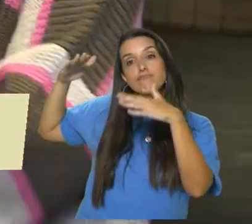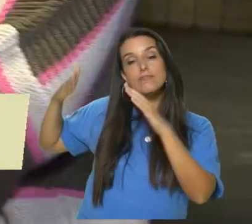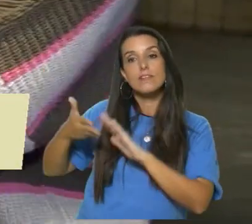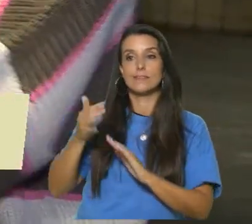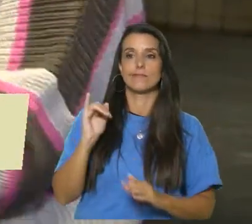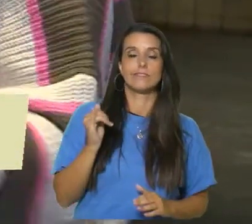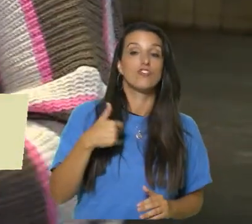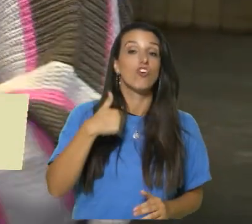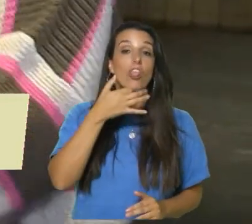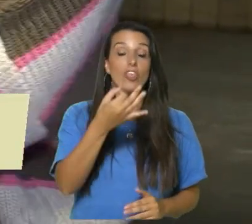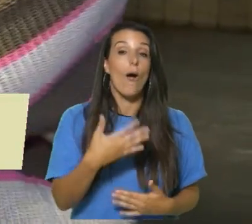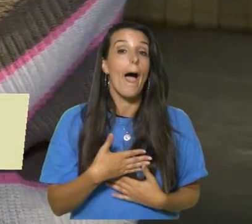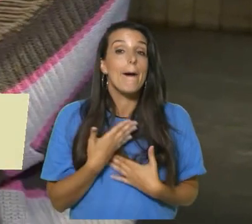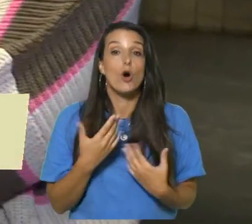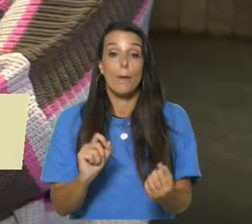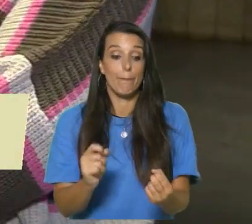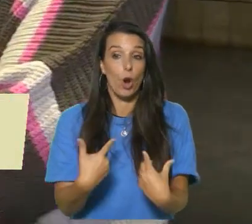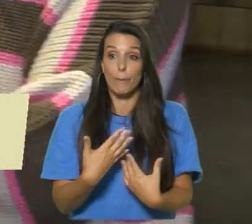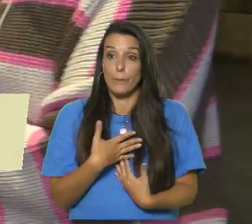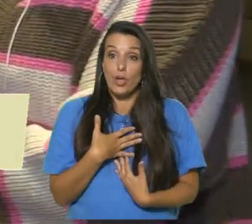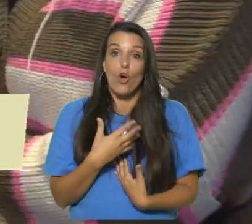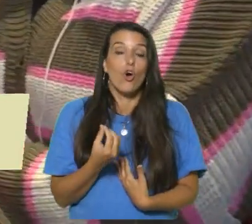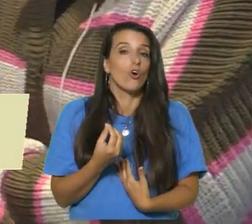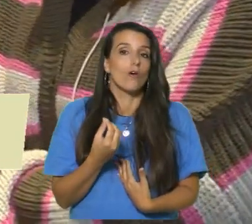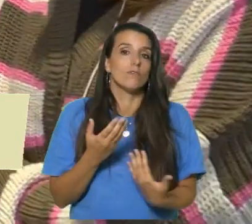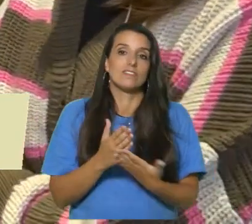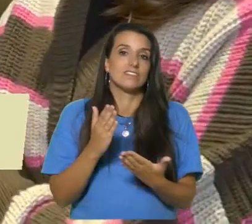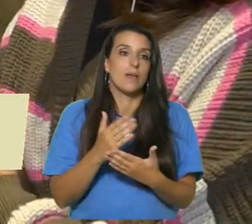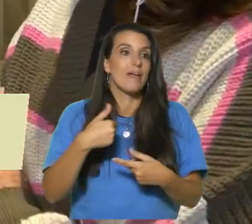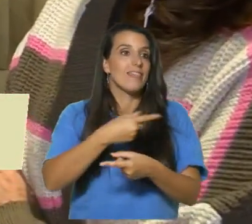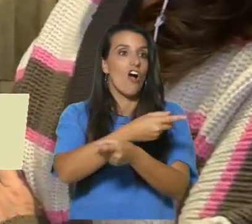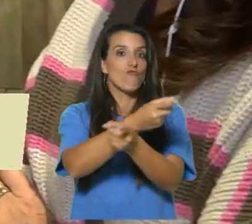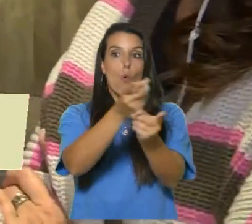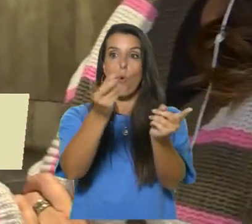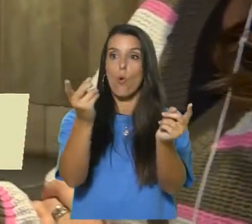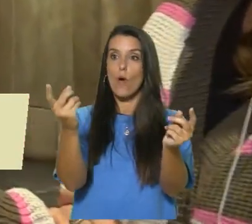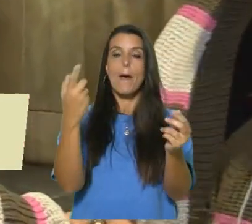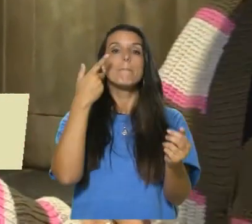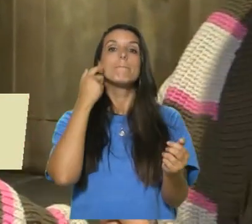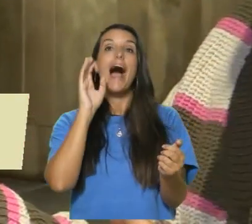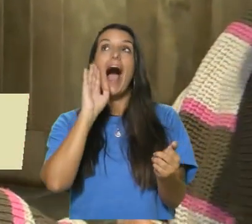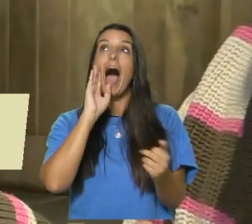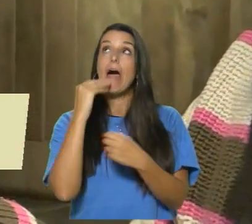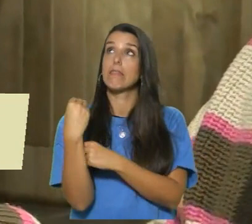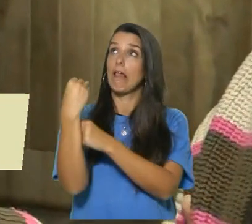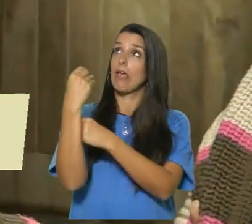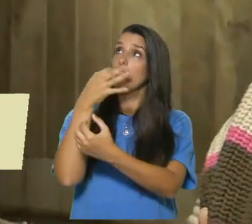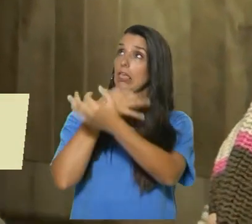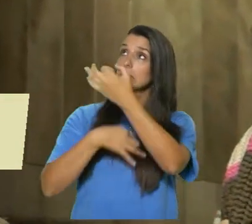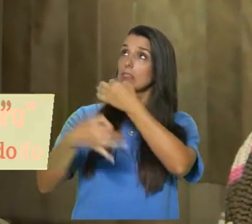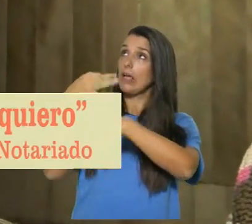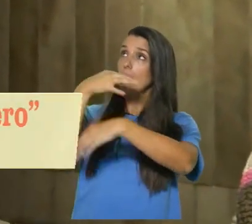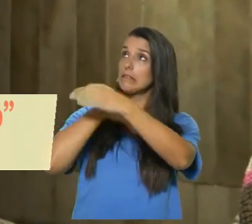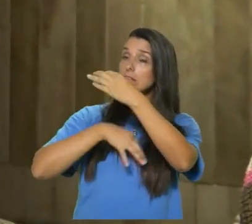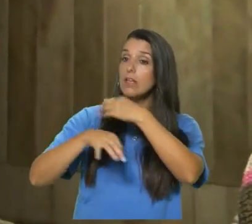sí eh yo digo que el amor propio se construye desde afuera hacia dentro con la mirada de nuestros padres con las cosas que nos dicen estas